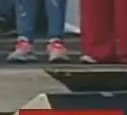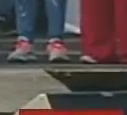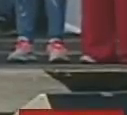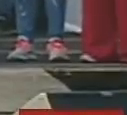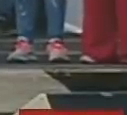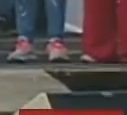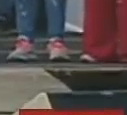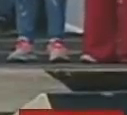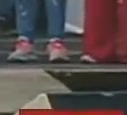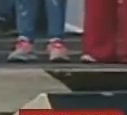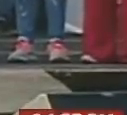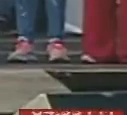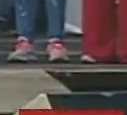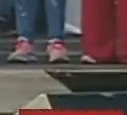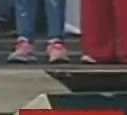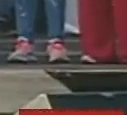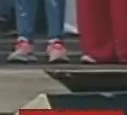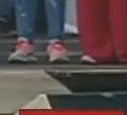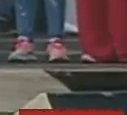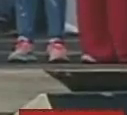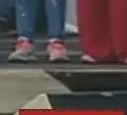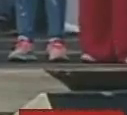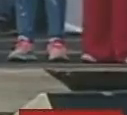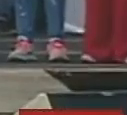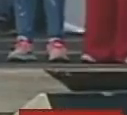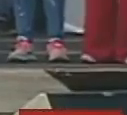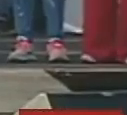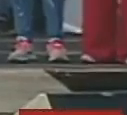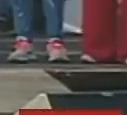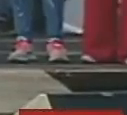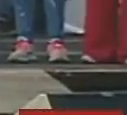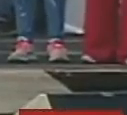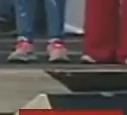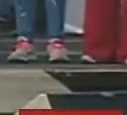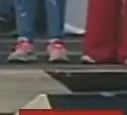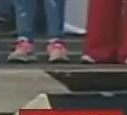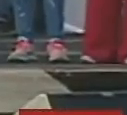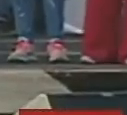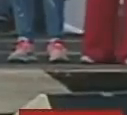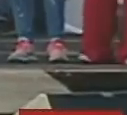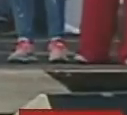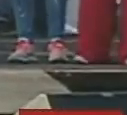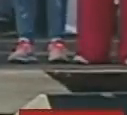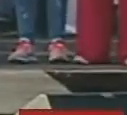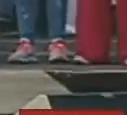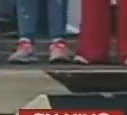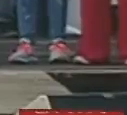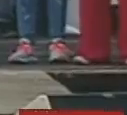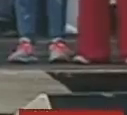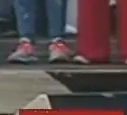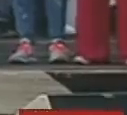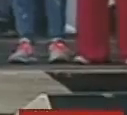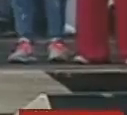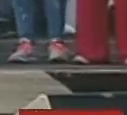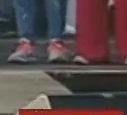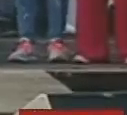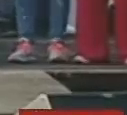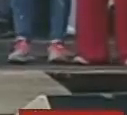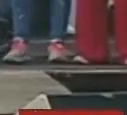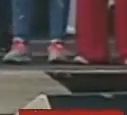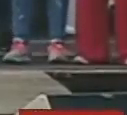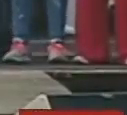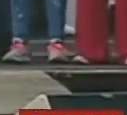de nuestro socialismo Esa es la tarea y en lo específico todos los días acompañar al pueblo así que bueno